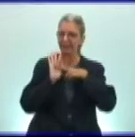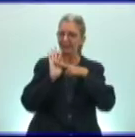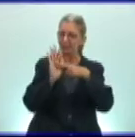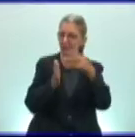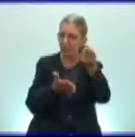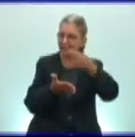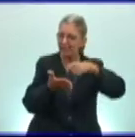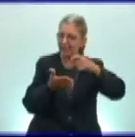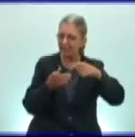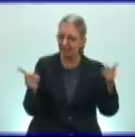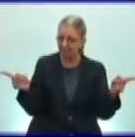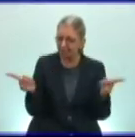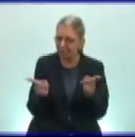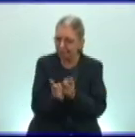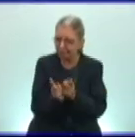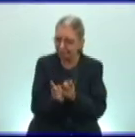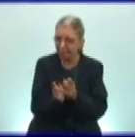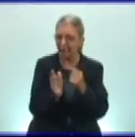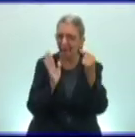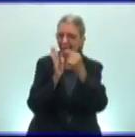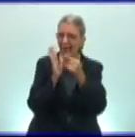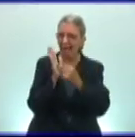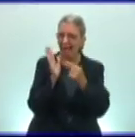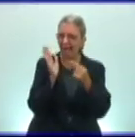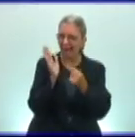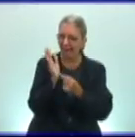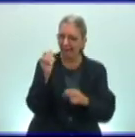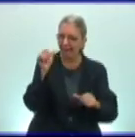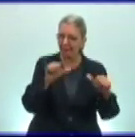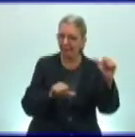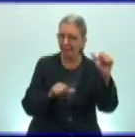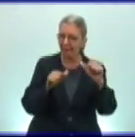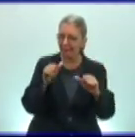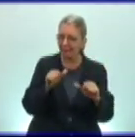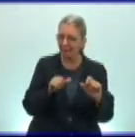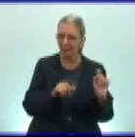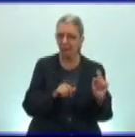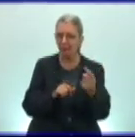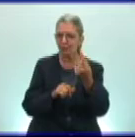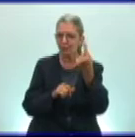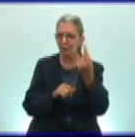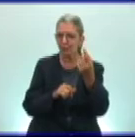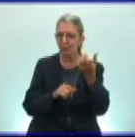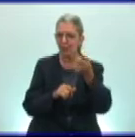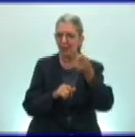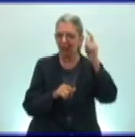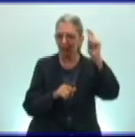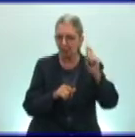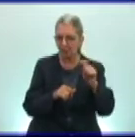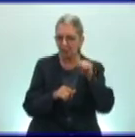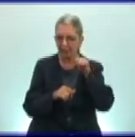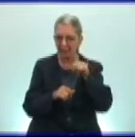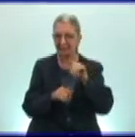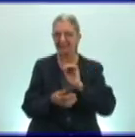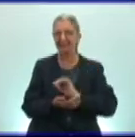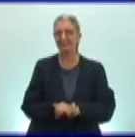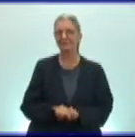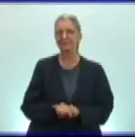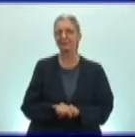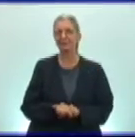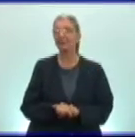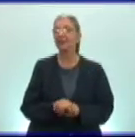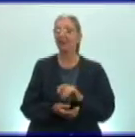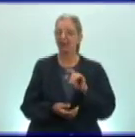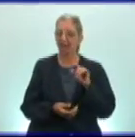representación escrita y abreviada de los elementos químicos y de un átomo de este. Es